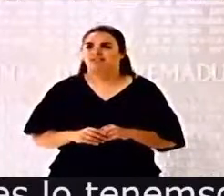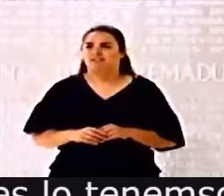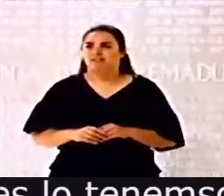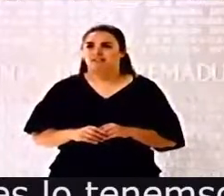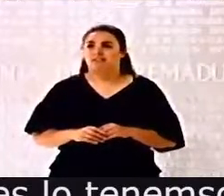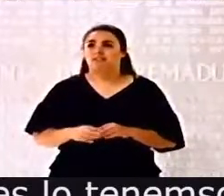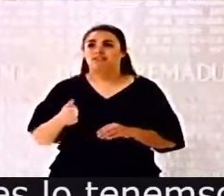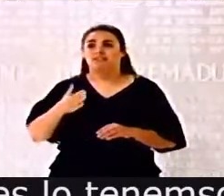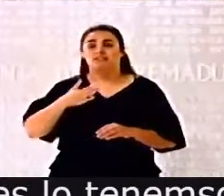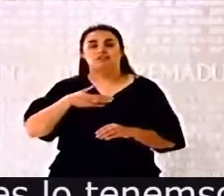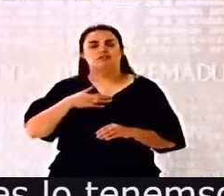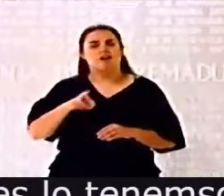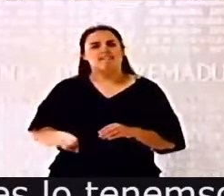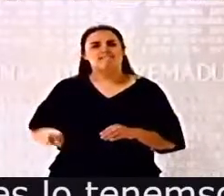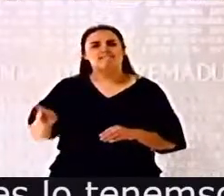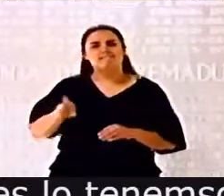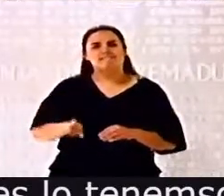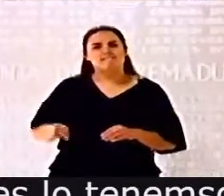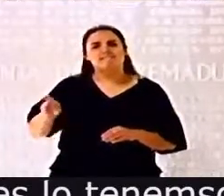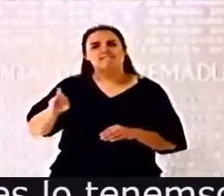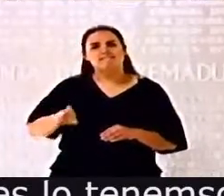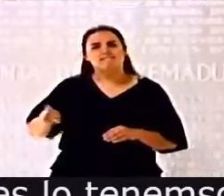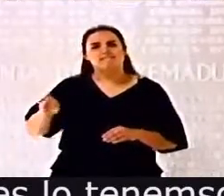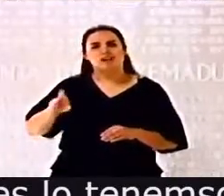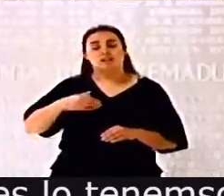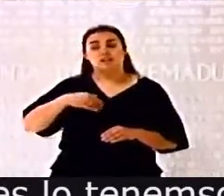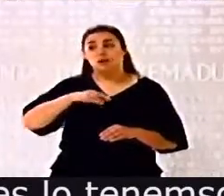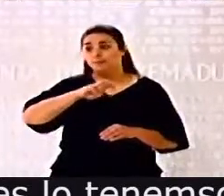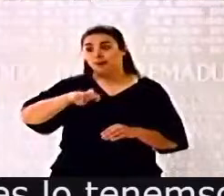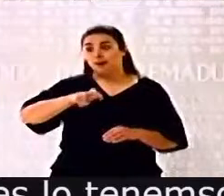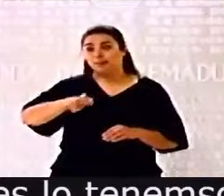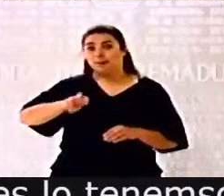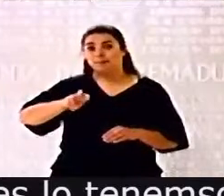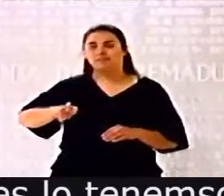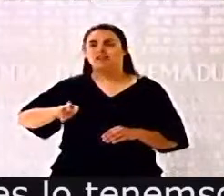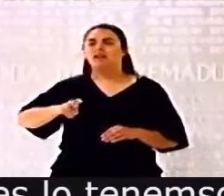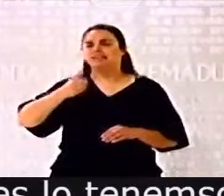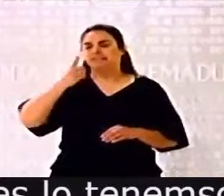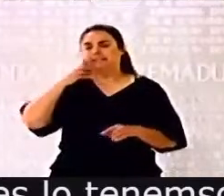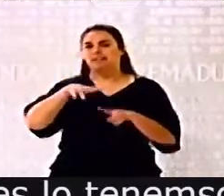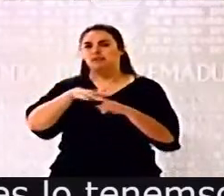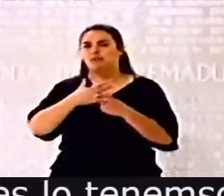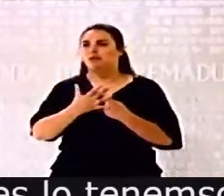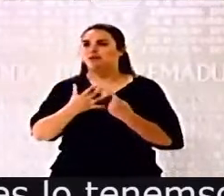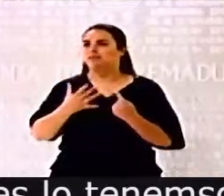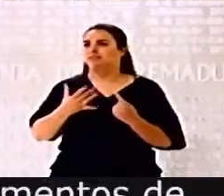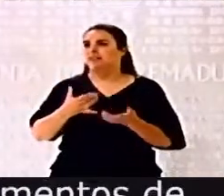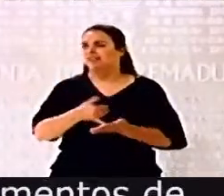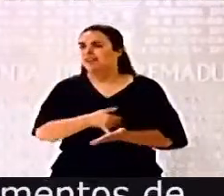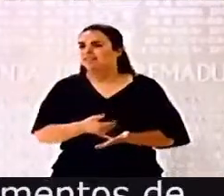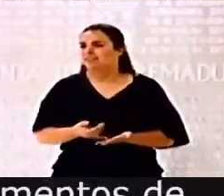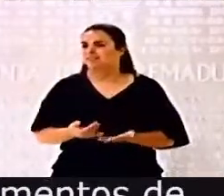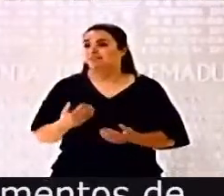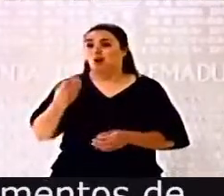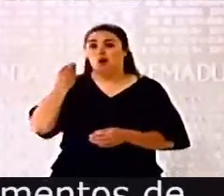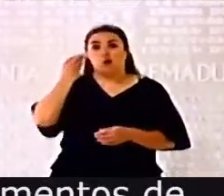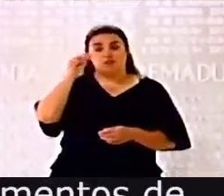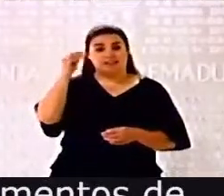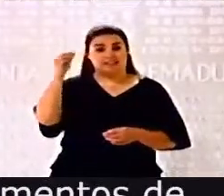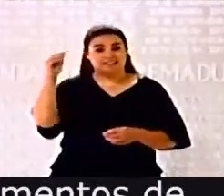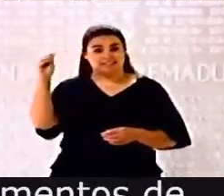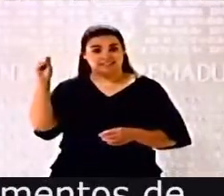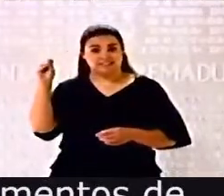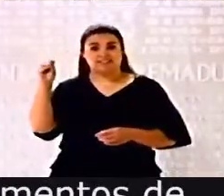yo apelo a que cuando vengan esos momentos de debilidad, en la que esos jóvenes